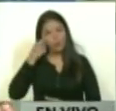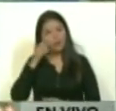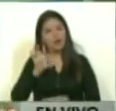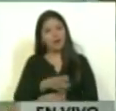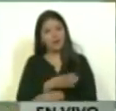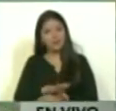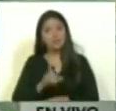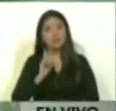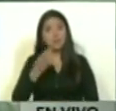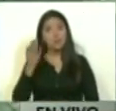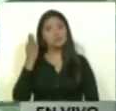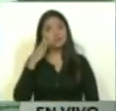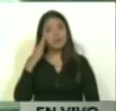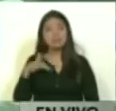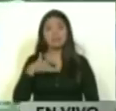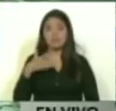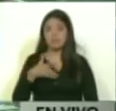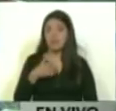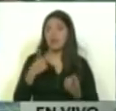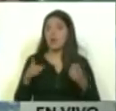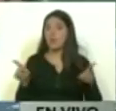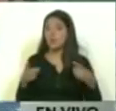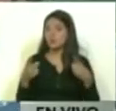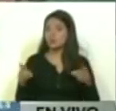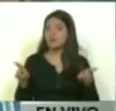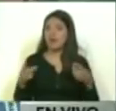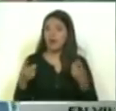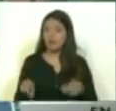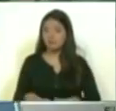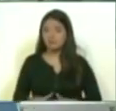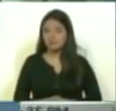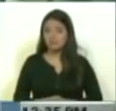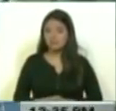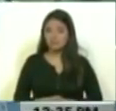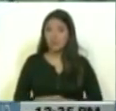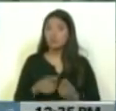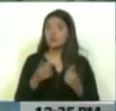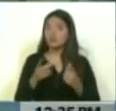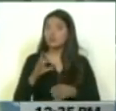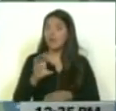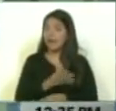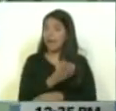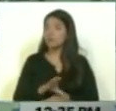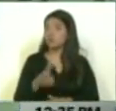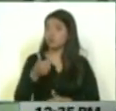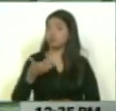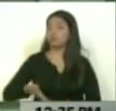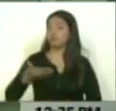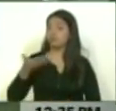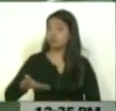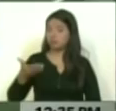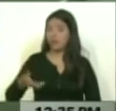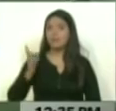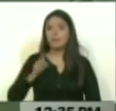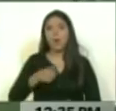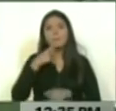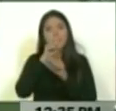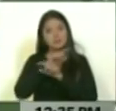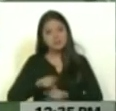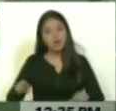que saber sentir la música. Una canción también emblemática. Emblemática. Y además con un gran mensaje, un